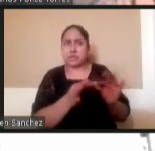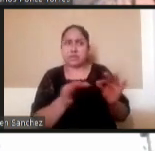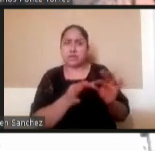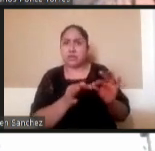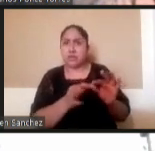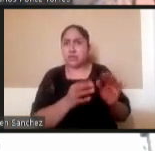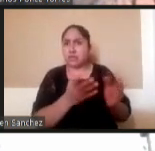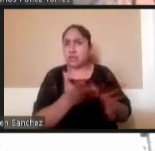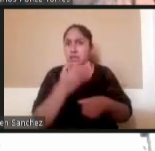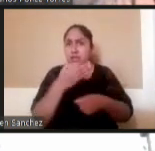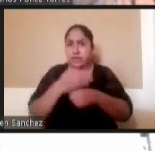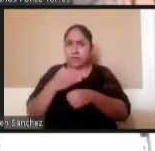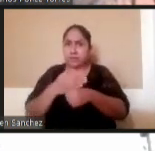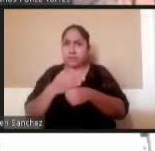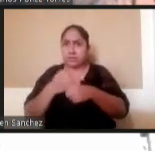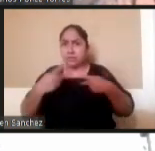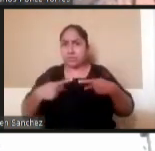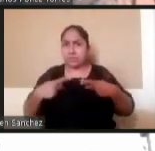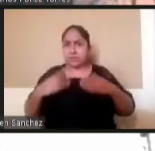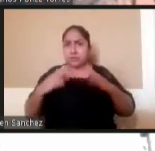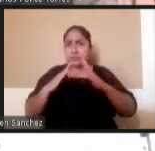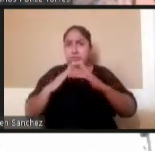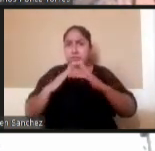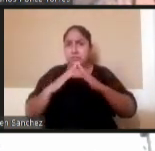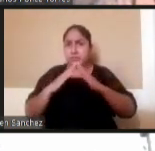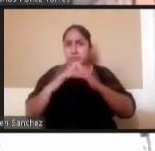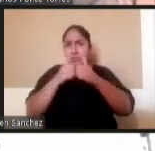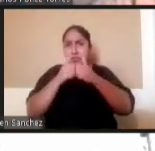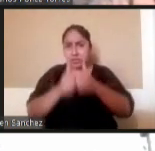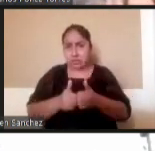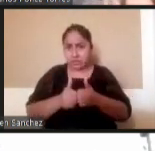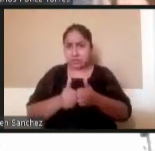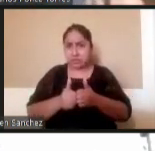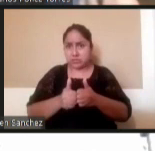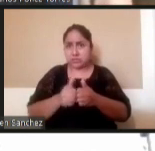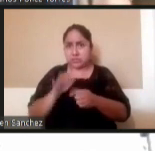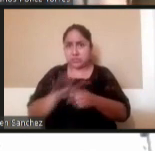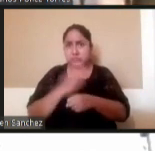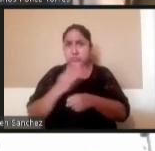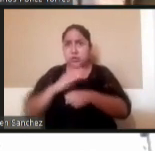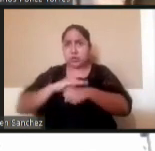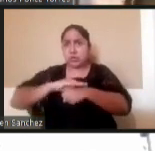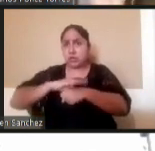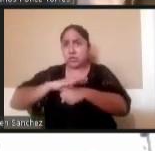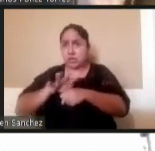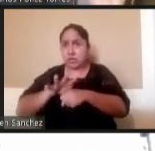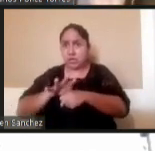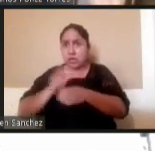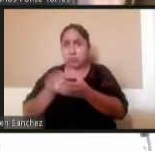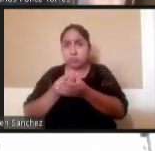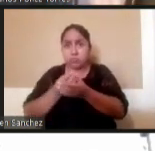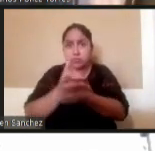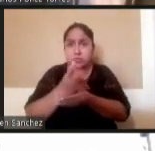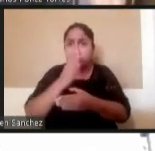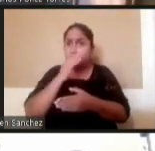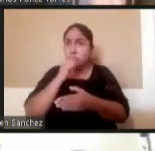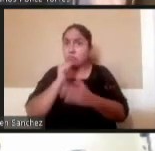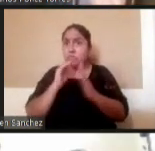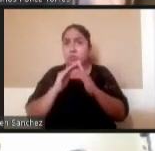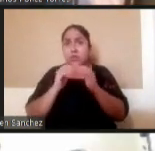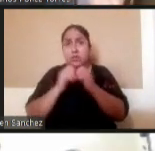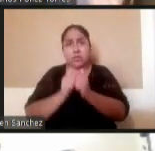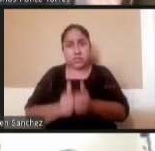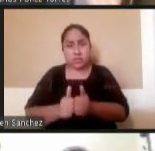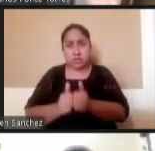se empezó a aparecer desde antes de la contingencia. Entonces, yo estoy convencido de